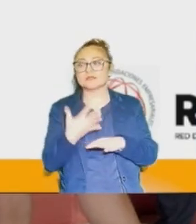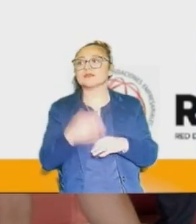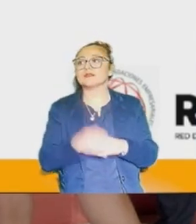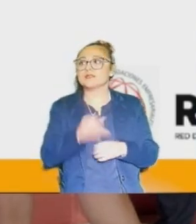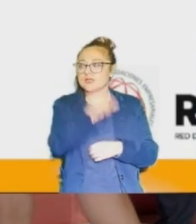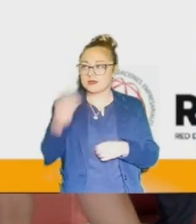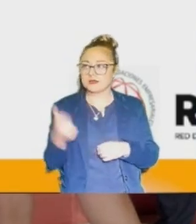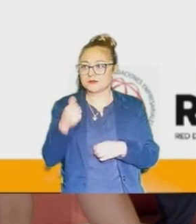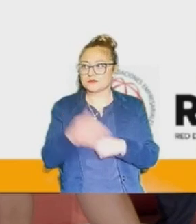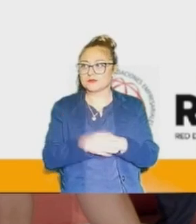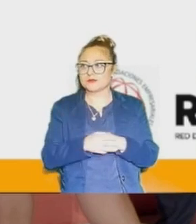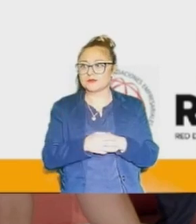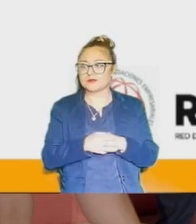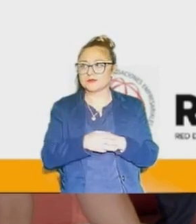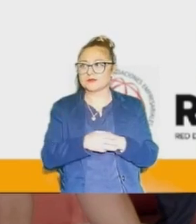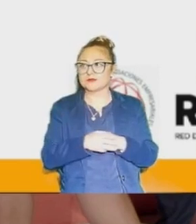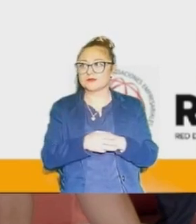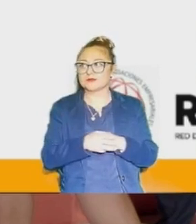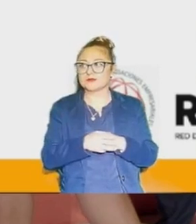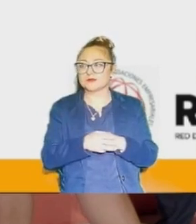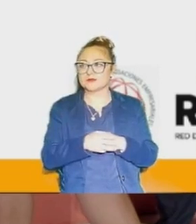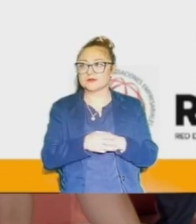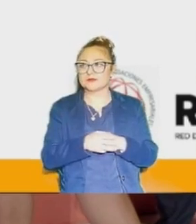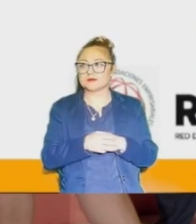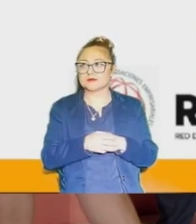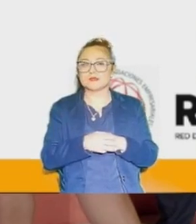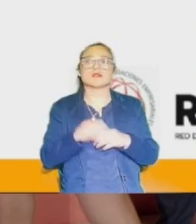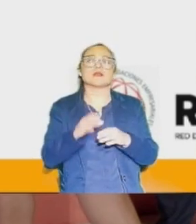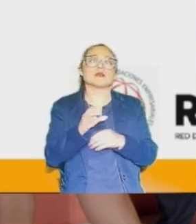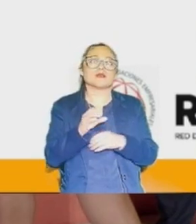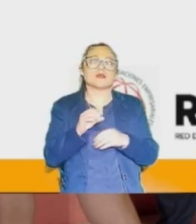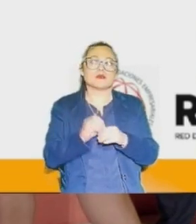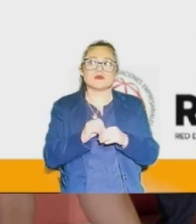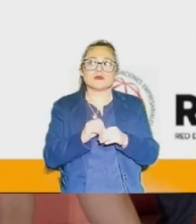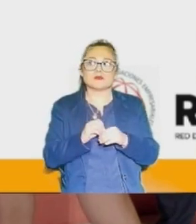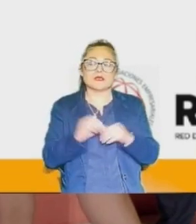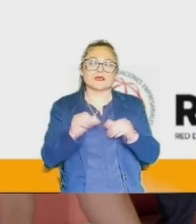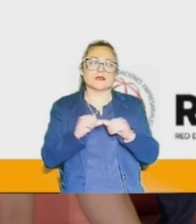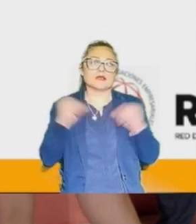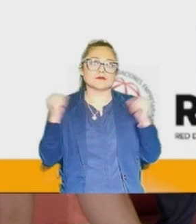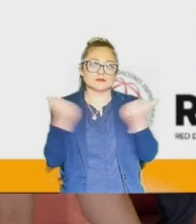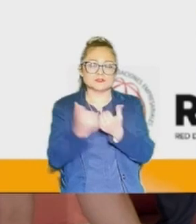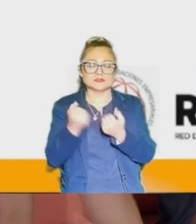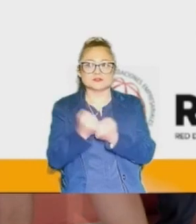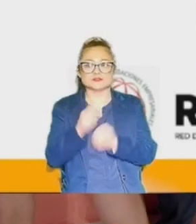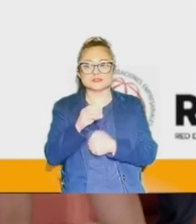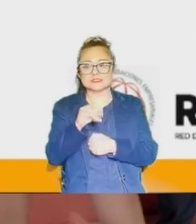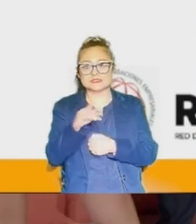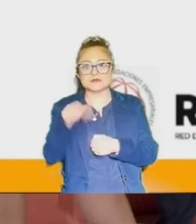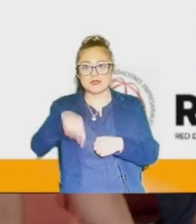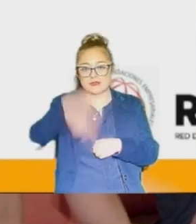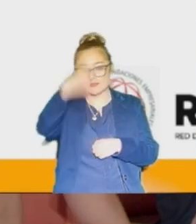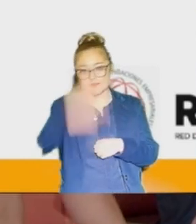otro es el libro de fortalecimiento institucional de las organizaciones de la sociedad civil en México. Además, en alianza con